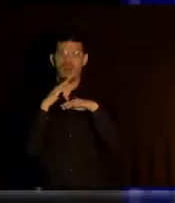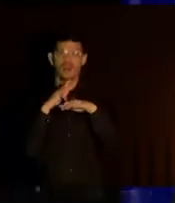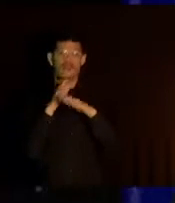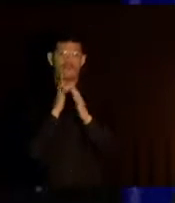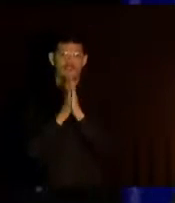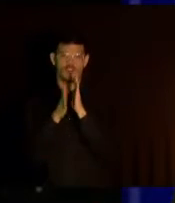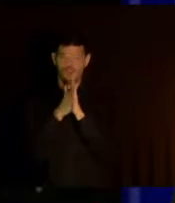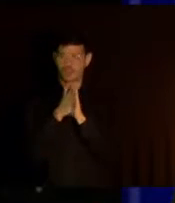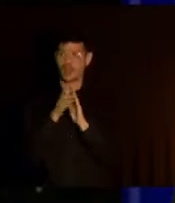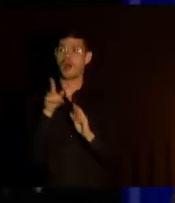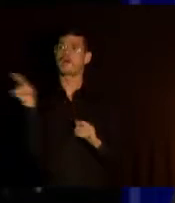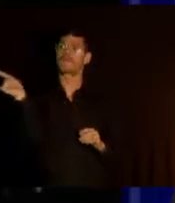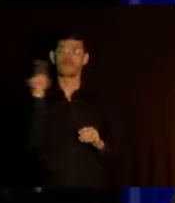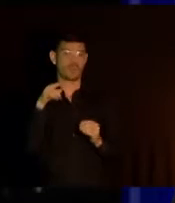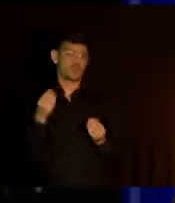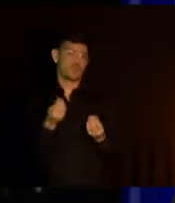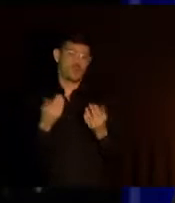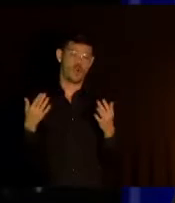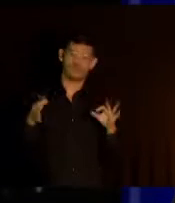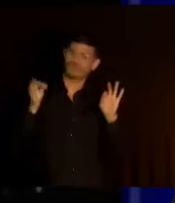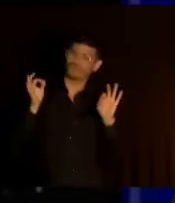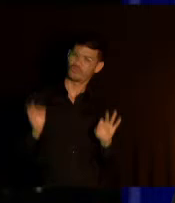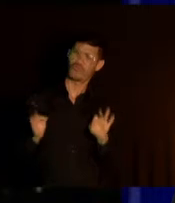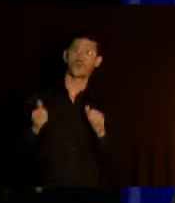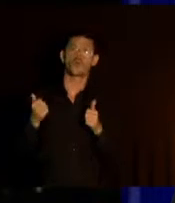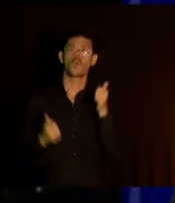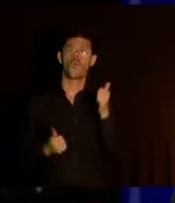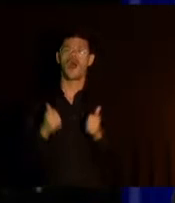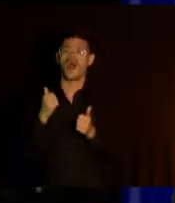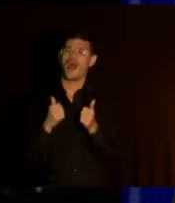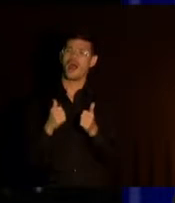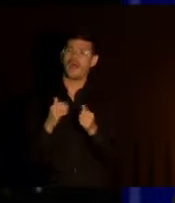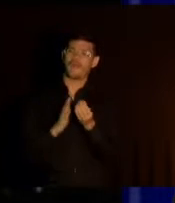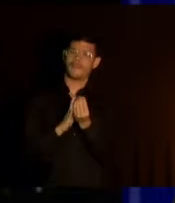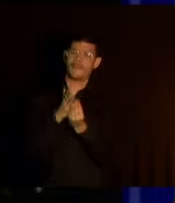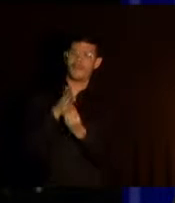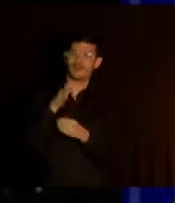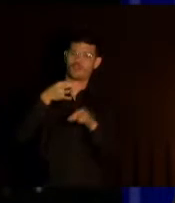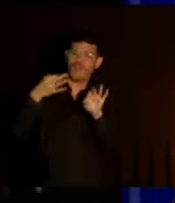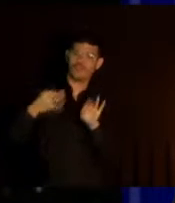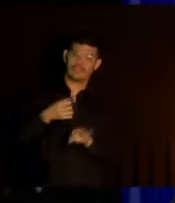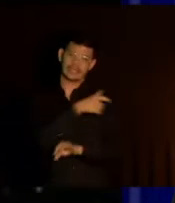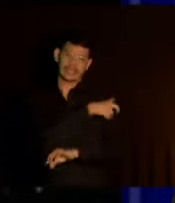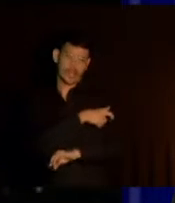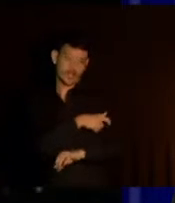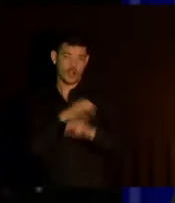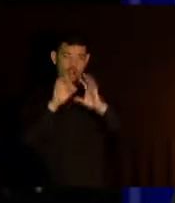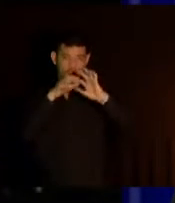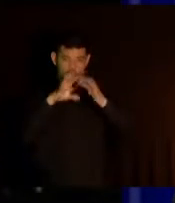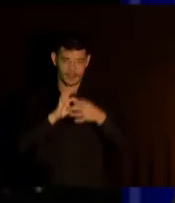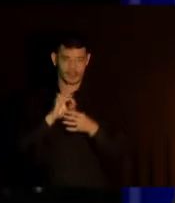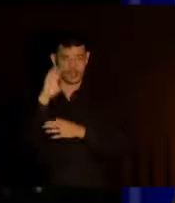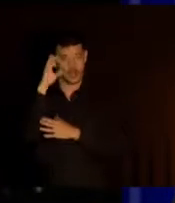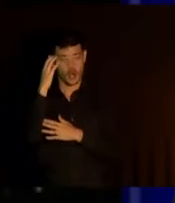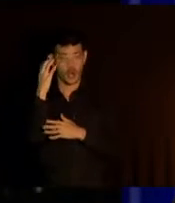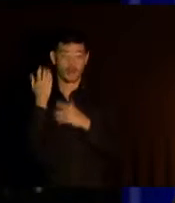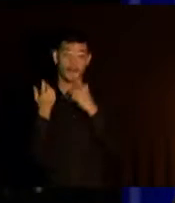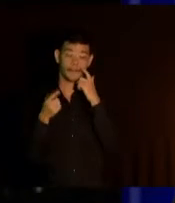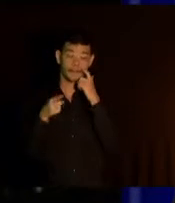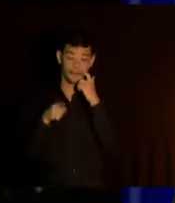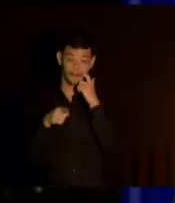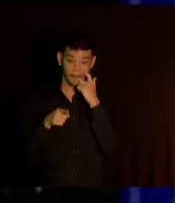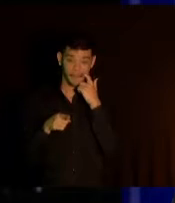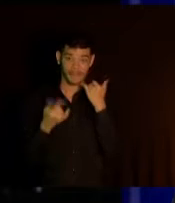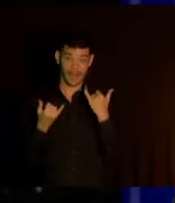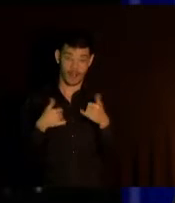oficiales, como lo es el del Comité Paralímpico Colombiano, Comité Paralímpico Internacional, y aquí esto que les estamos explicando está puesto en